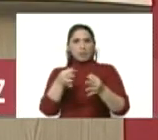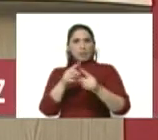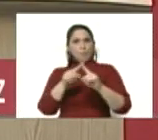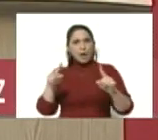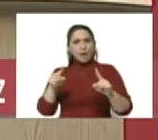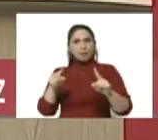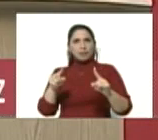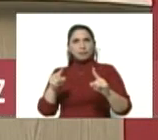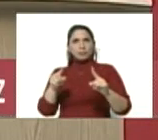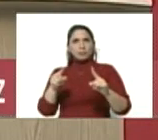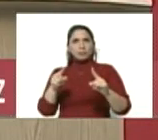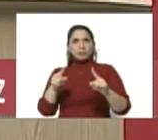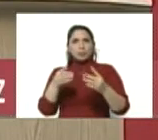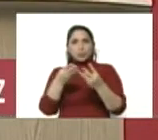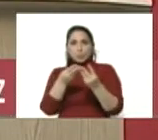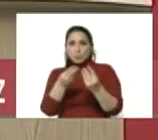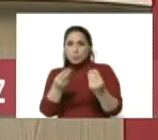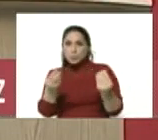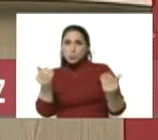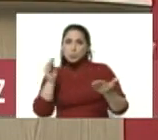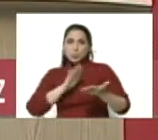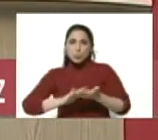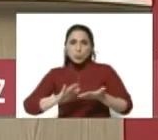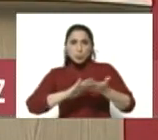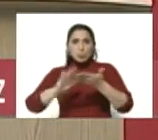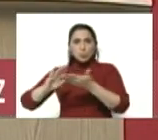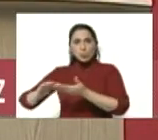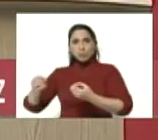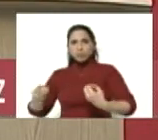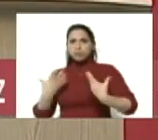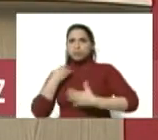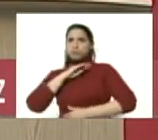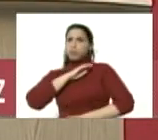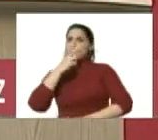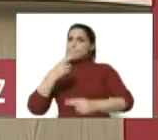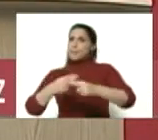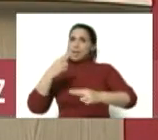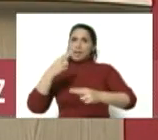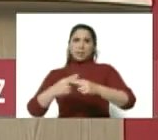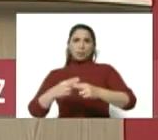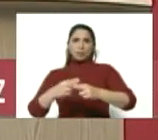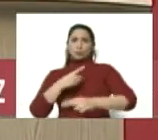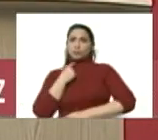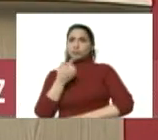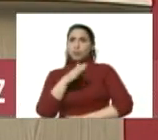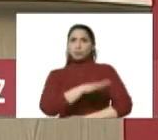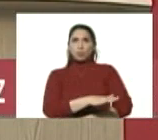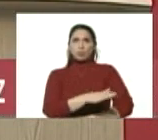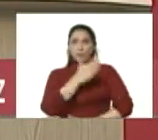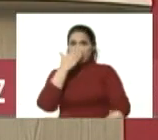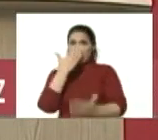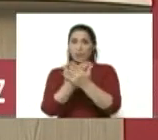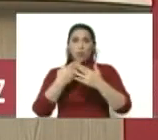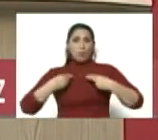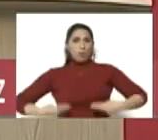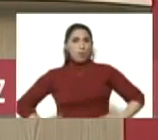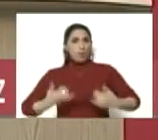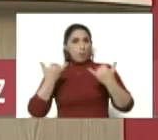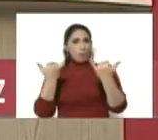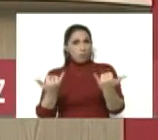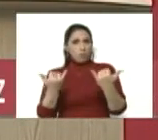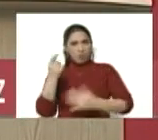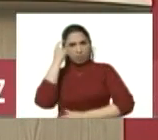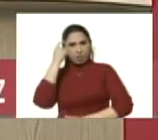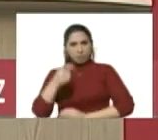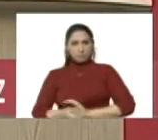para curar este virus tan peligroso y letal que enfrenta a la humanidad el día